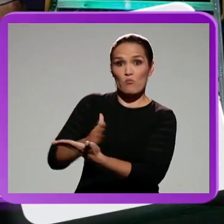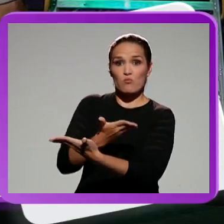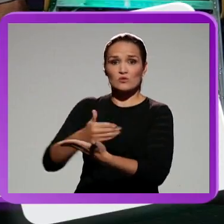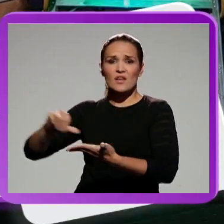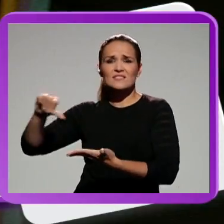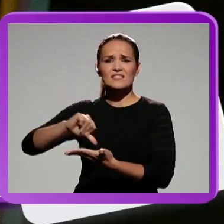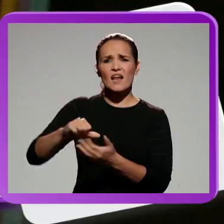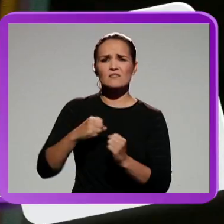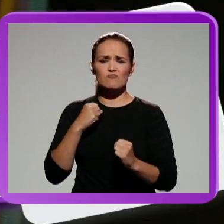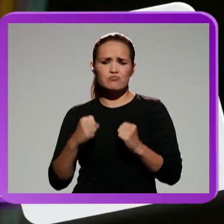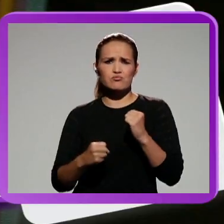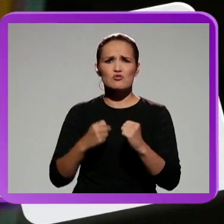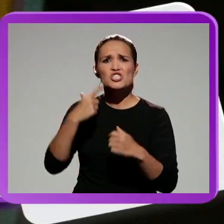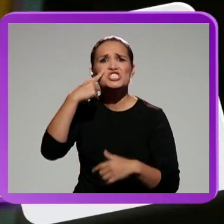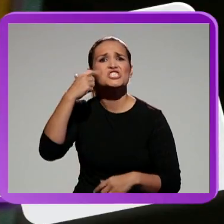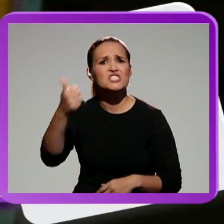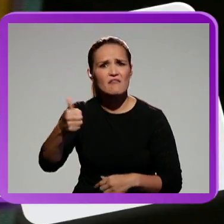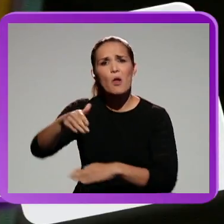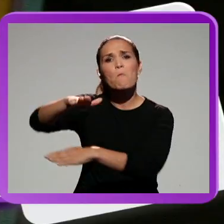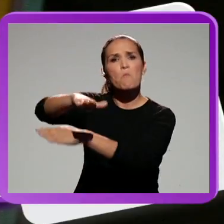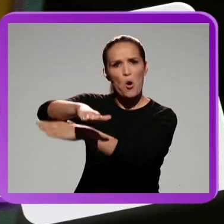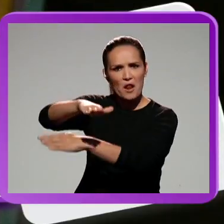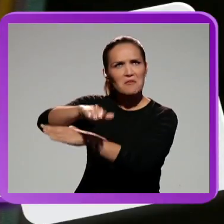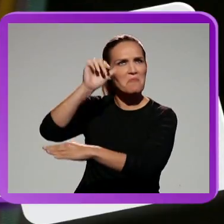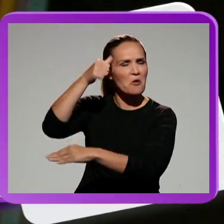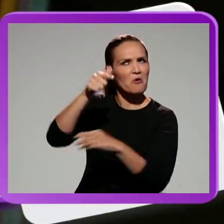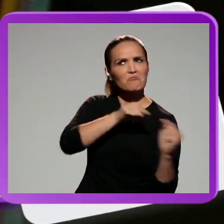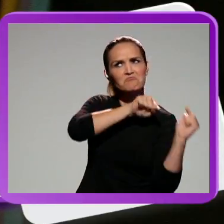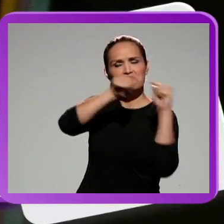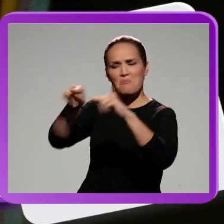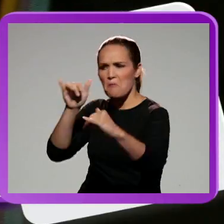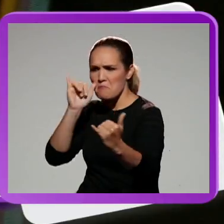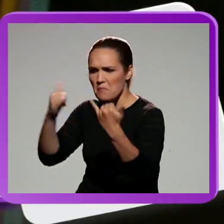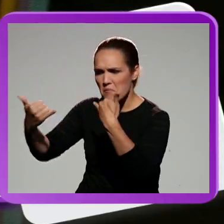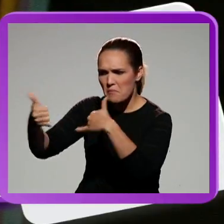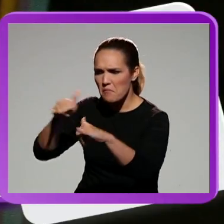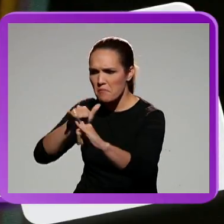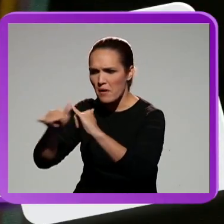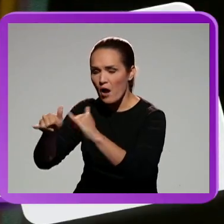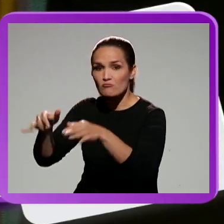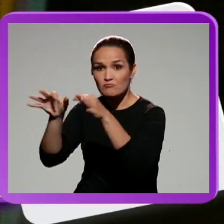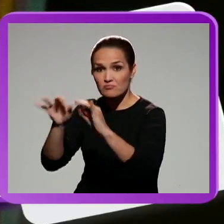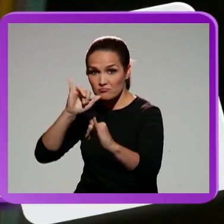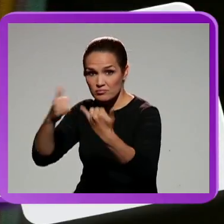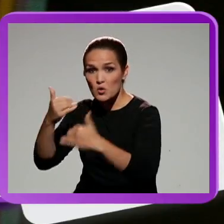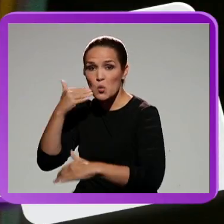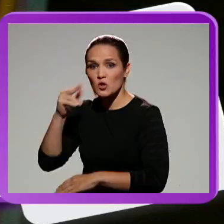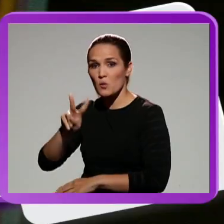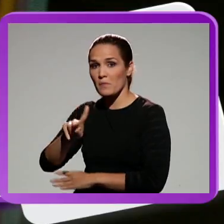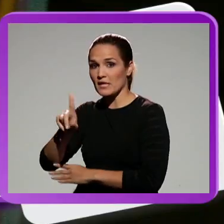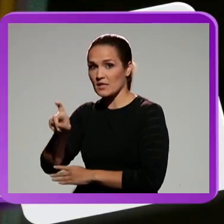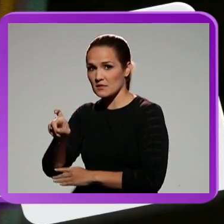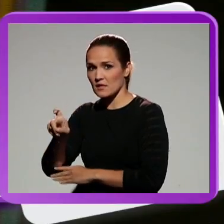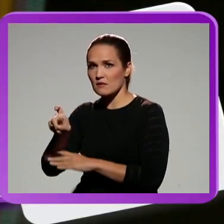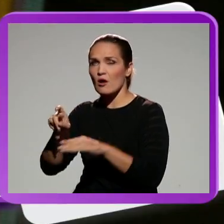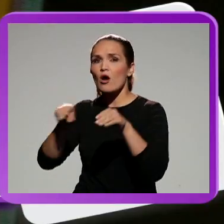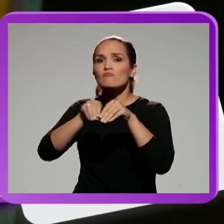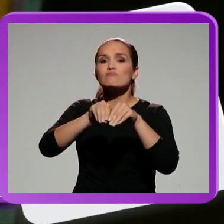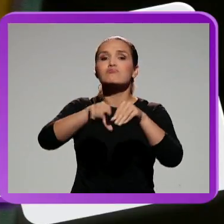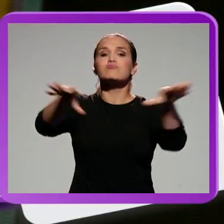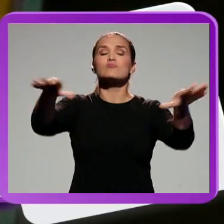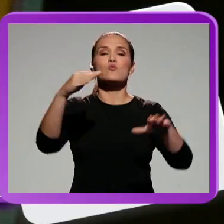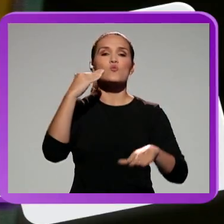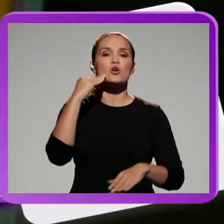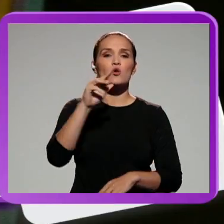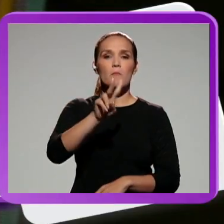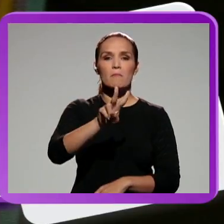salsa. Tocaron chévere ese día, tocaron en la tardecita. Bueno, esa nota salió, de hecho, el 28 de junio. Fueron